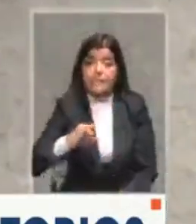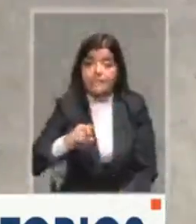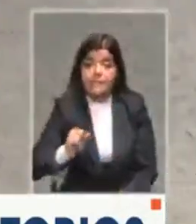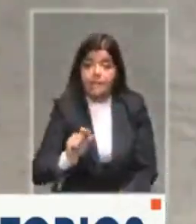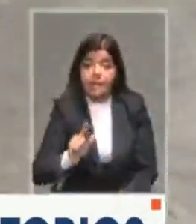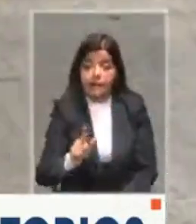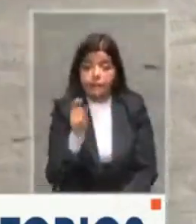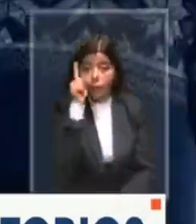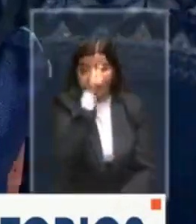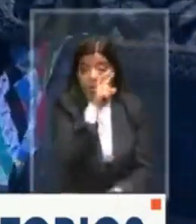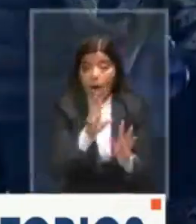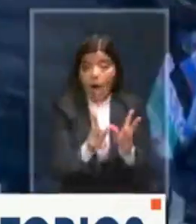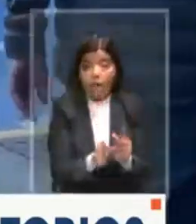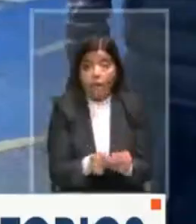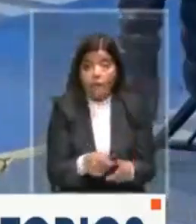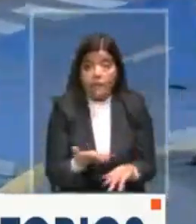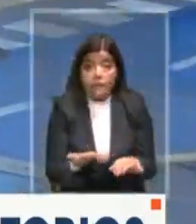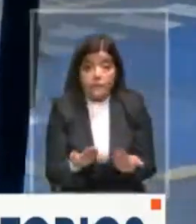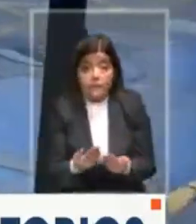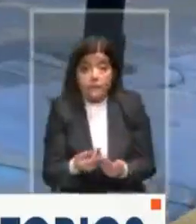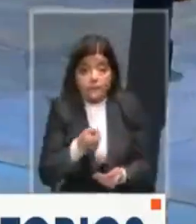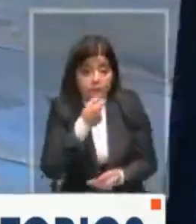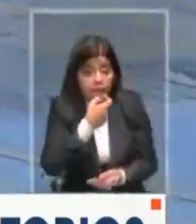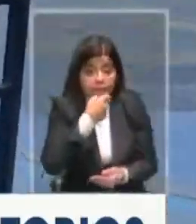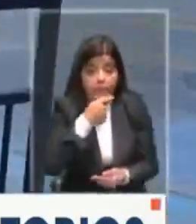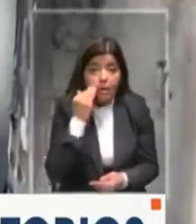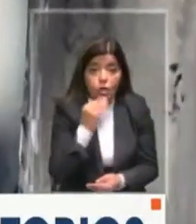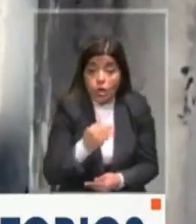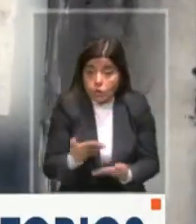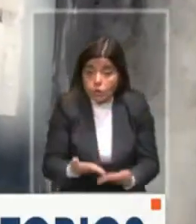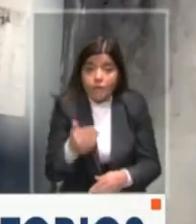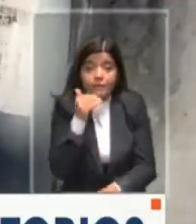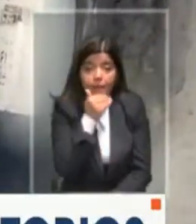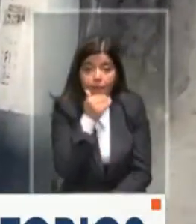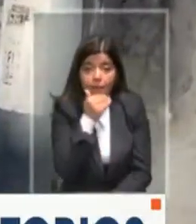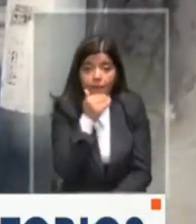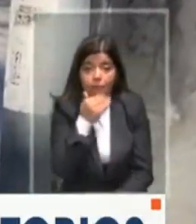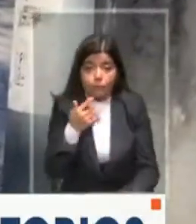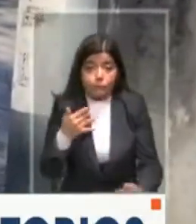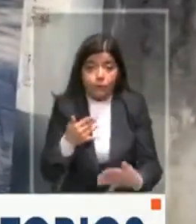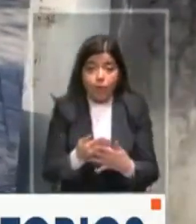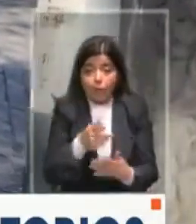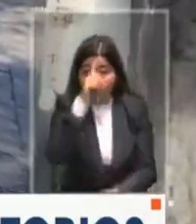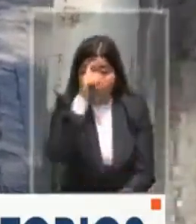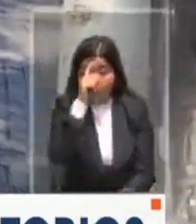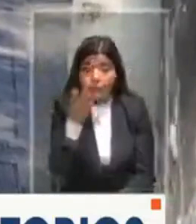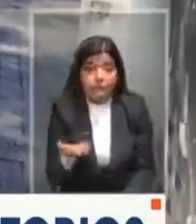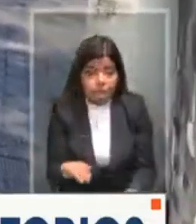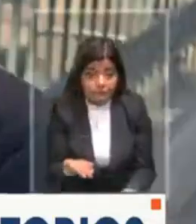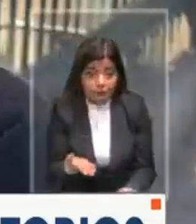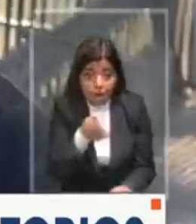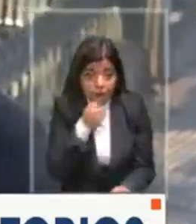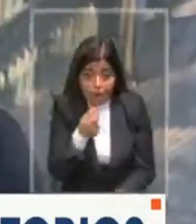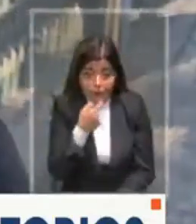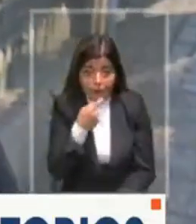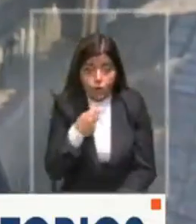que claramente quieren atender y tratar a sus hijos lo antes posible para no llegar a la hospitalización. Tuve el control con el bebé y